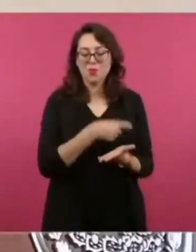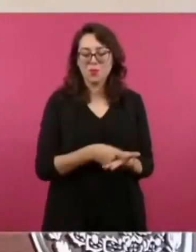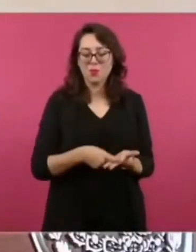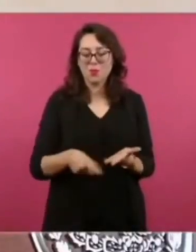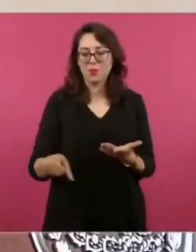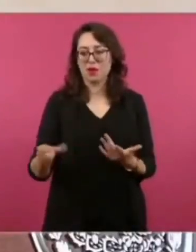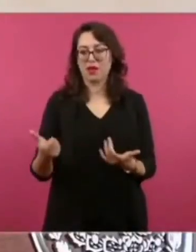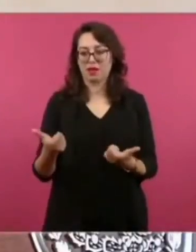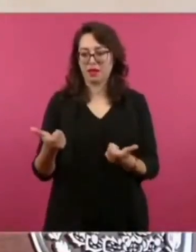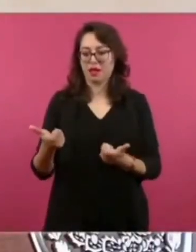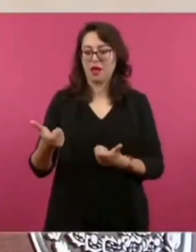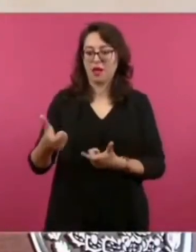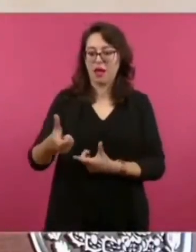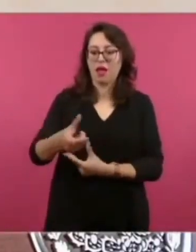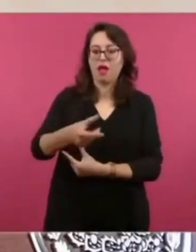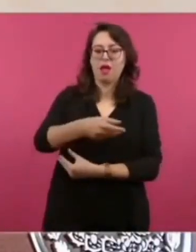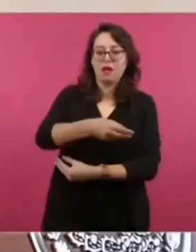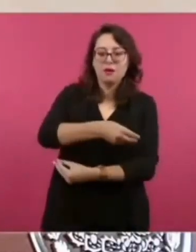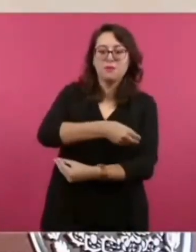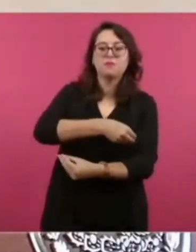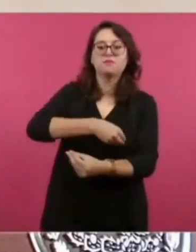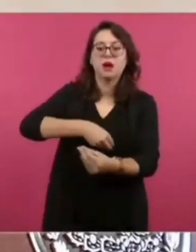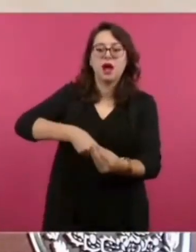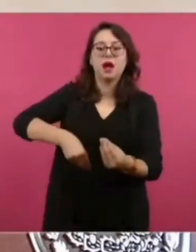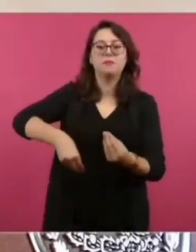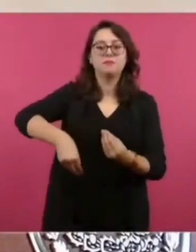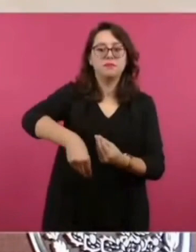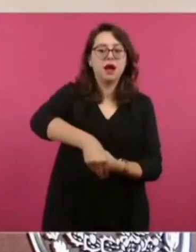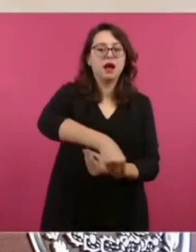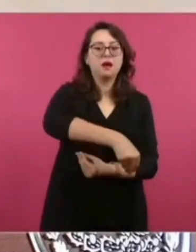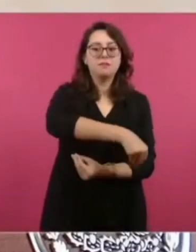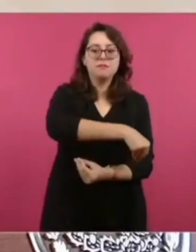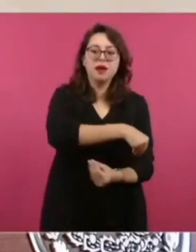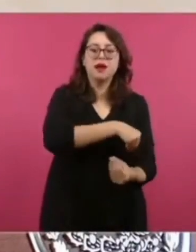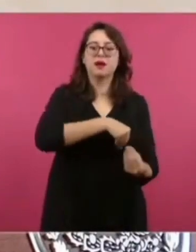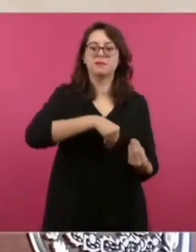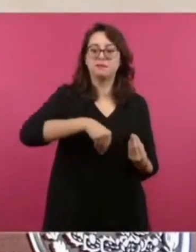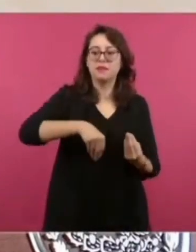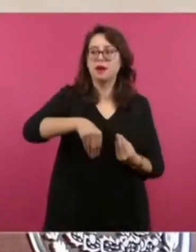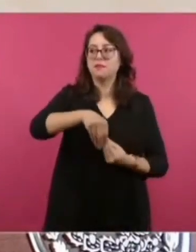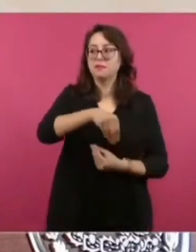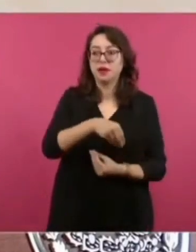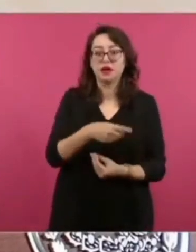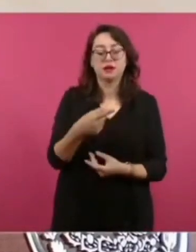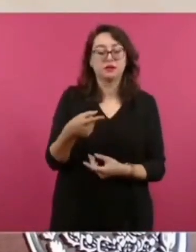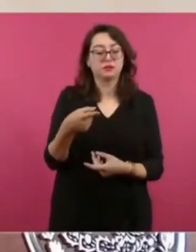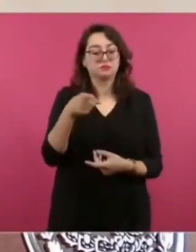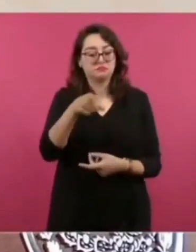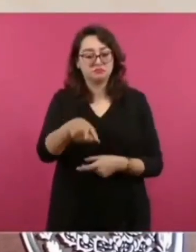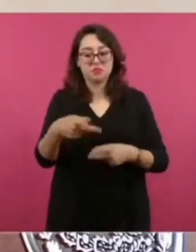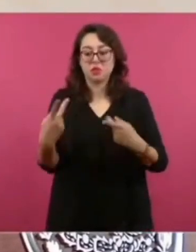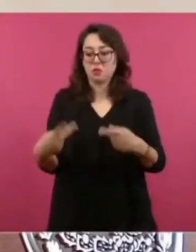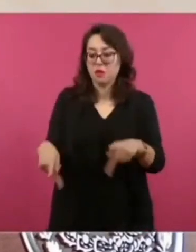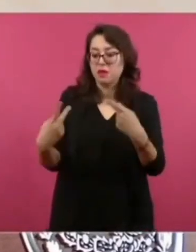y se beneficia el comercio y se beneficia la industria.